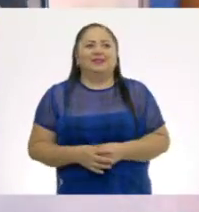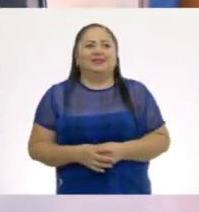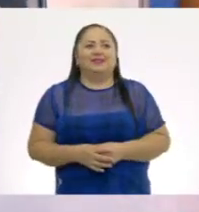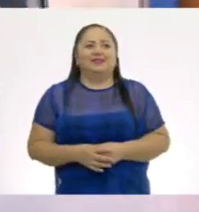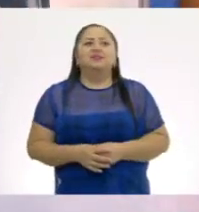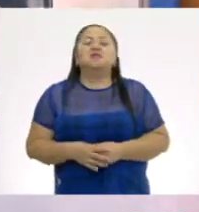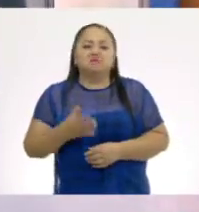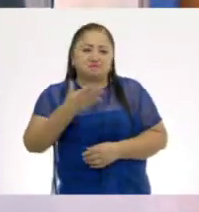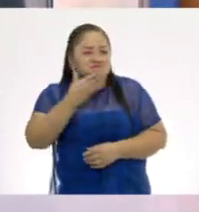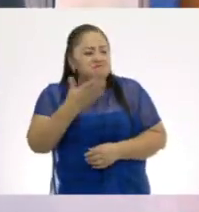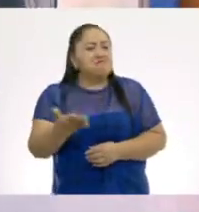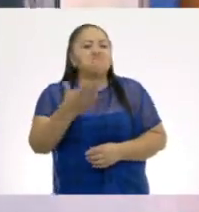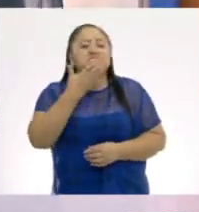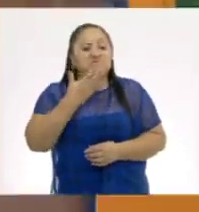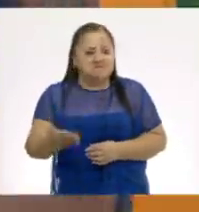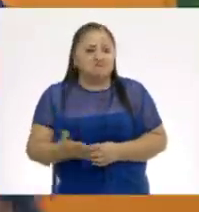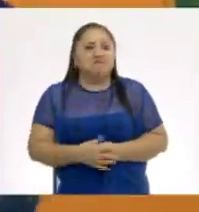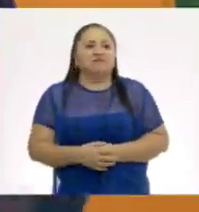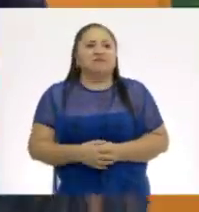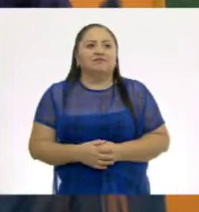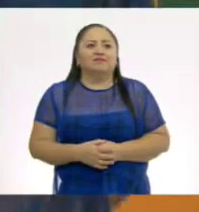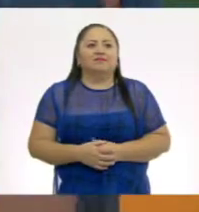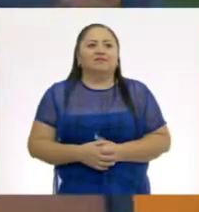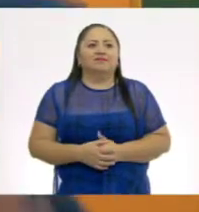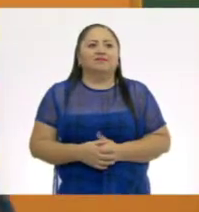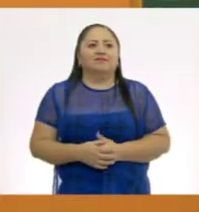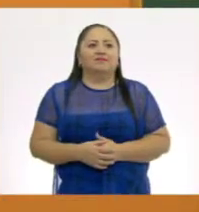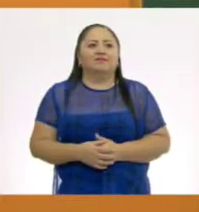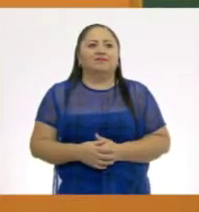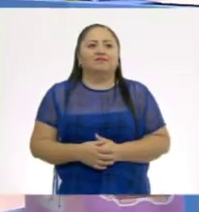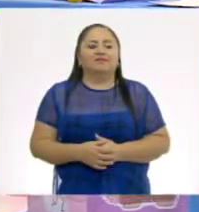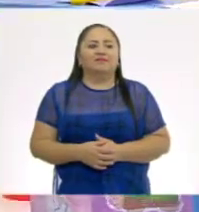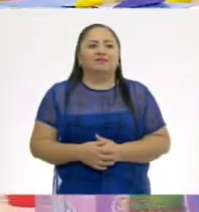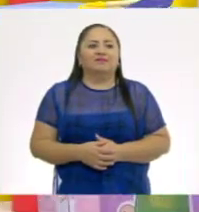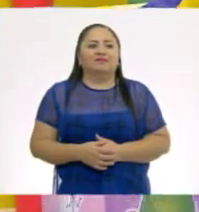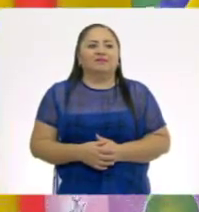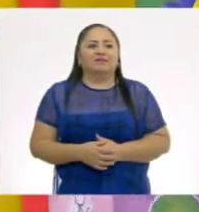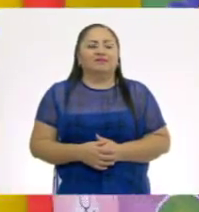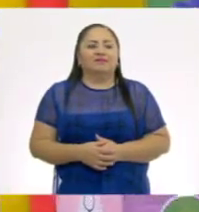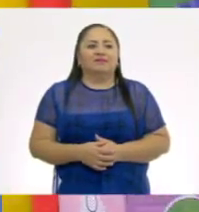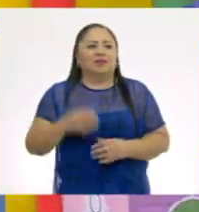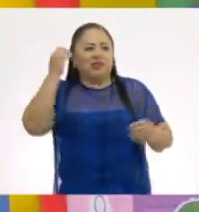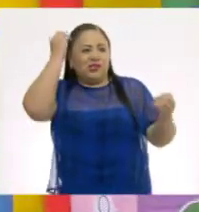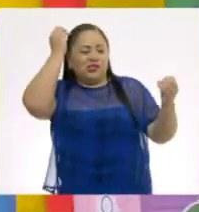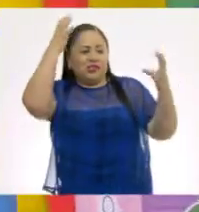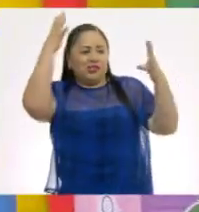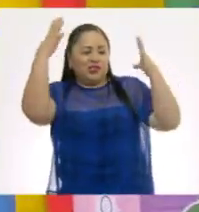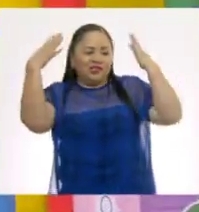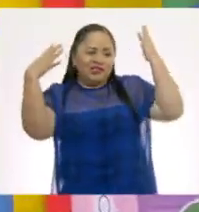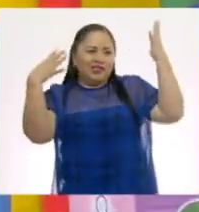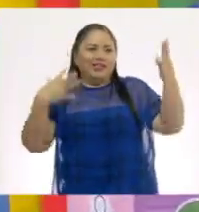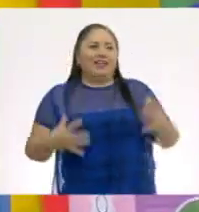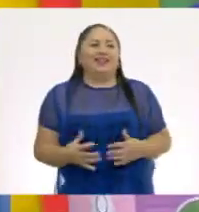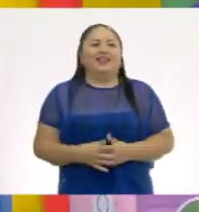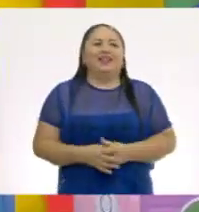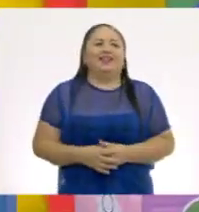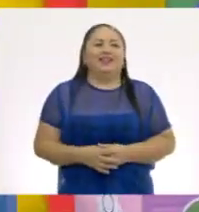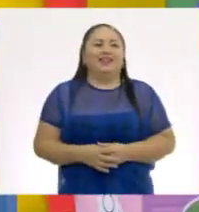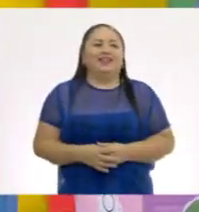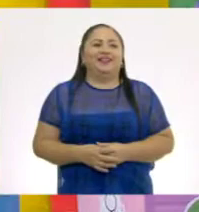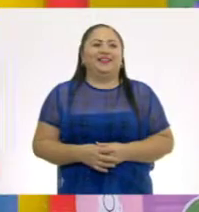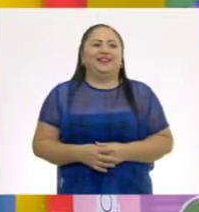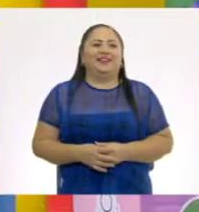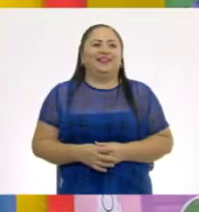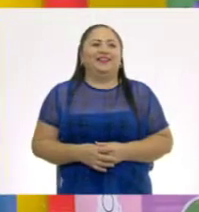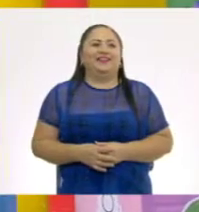Y muy bien. ¡Wow! ¿Y podemos salir? ¿Cómo me veo? ¡Wow!